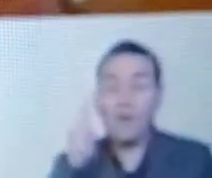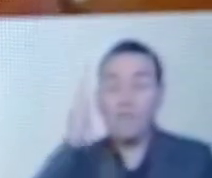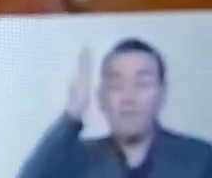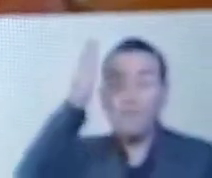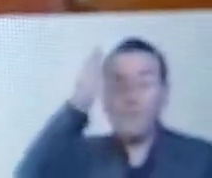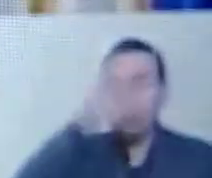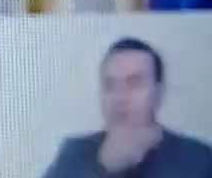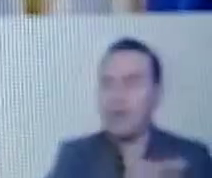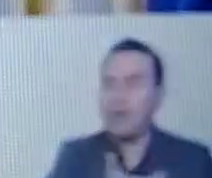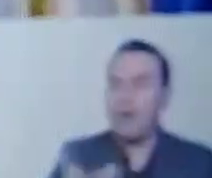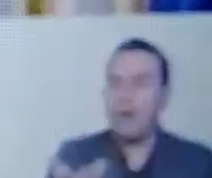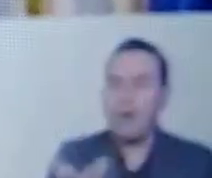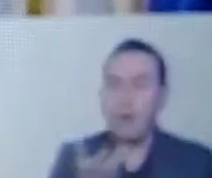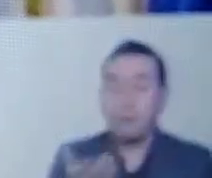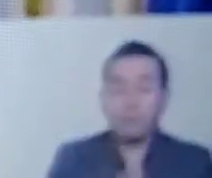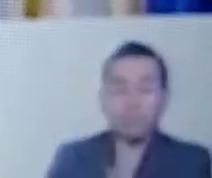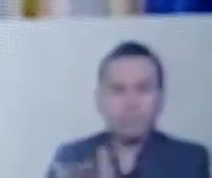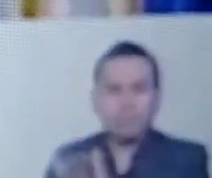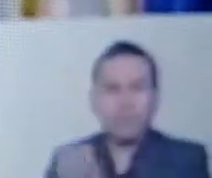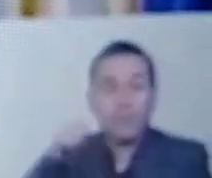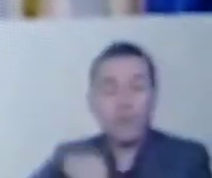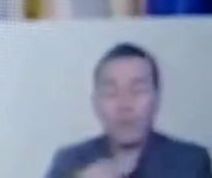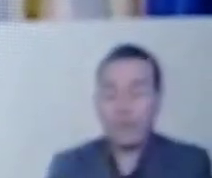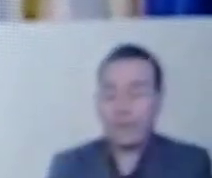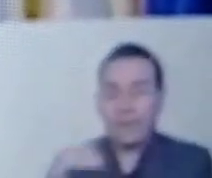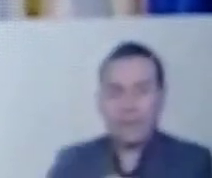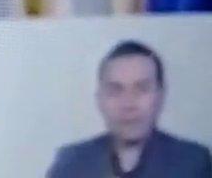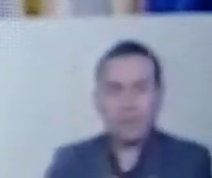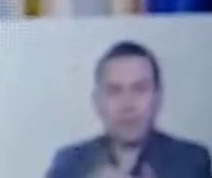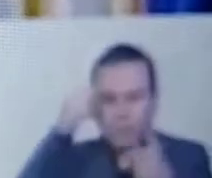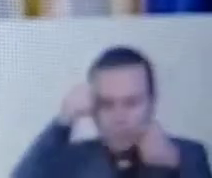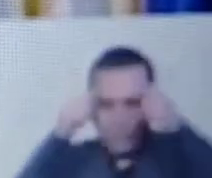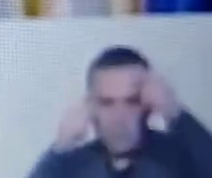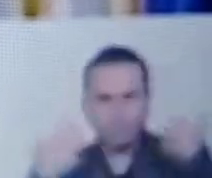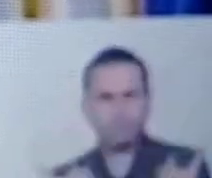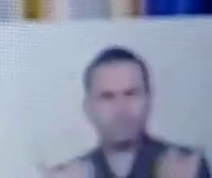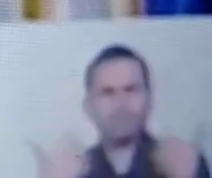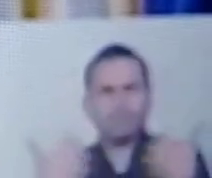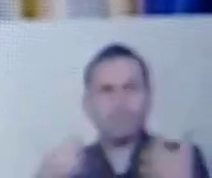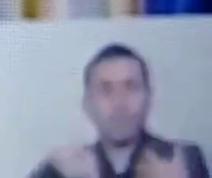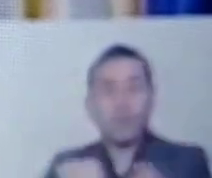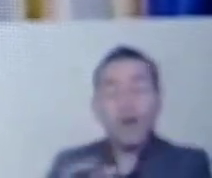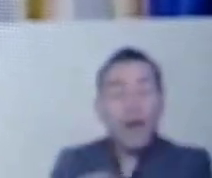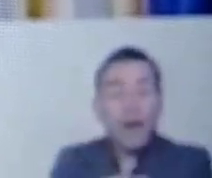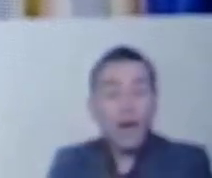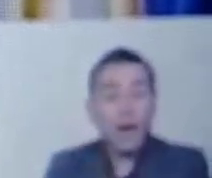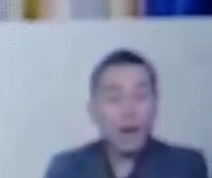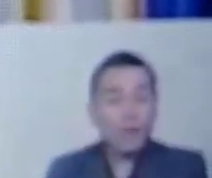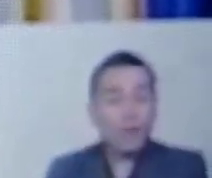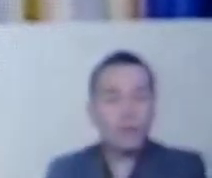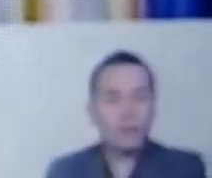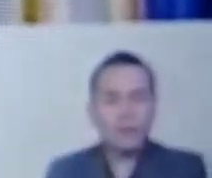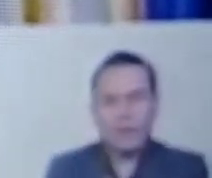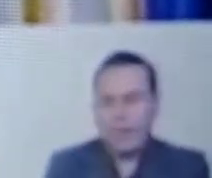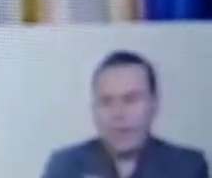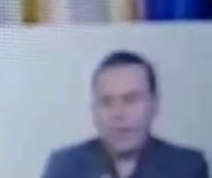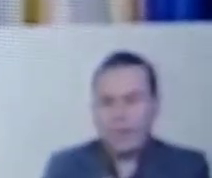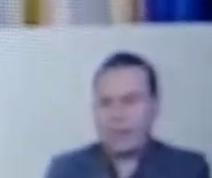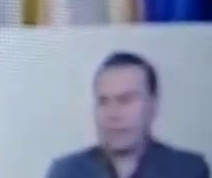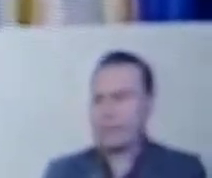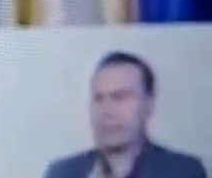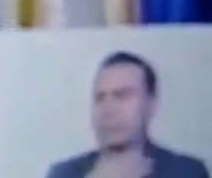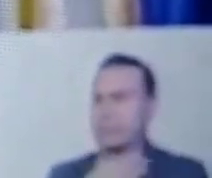optimismo. Este año estoy de nuevo acá, viendo cómo no entendimos ese aviso y nos estamos dirigiendo hacia otra crisis, una quizás